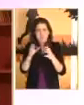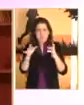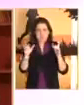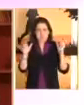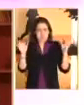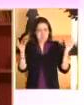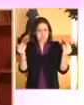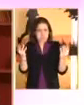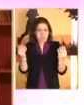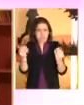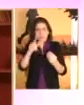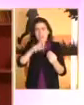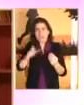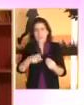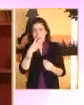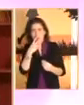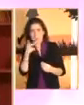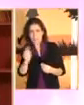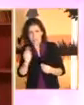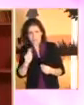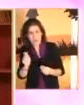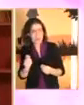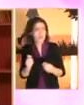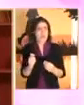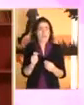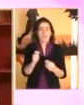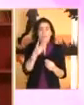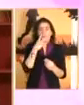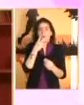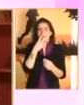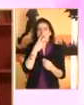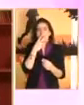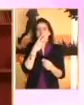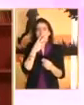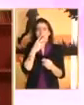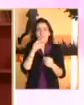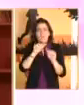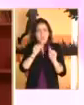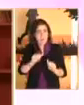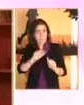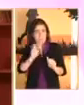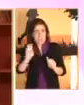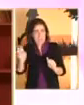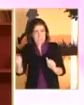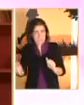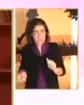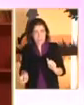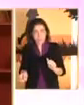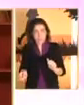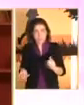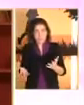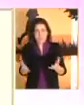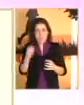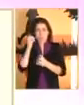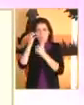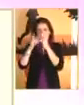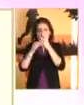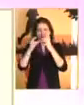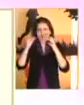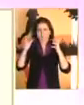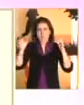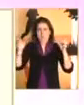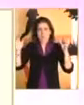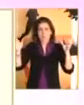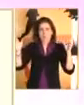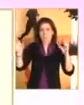sea, gente que fumaba marihuana, gente que fumaba tabaco de otra manera, o sea, todos los humos, yo llegué a casa